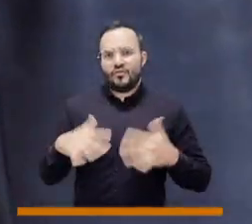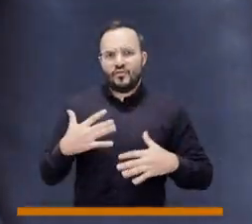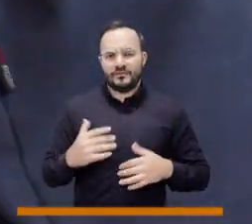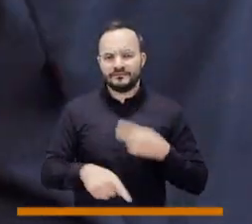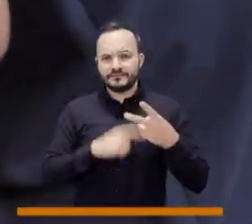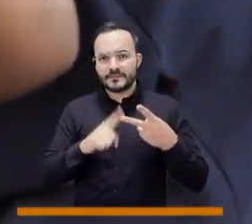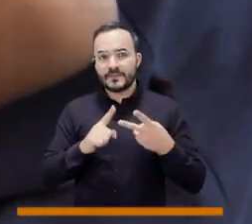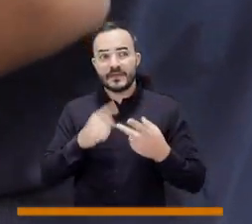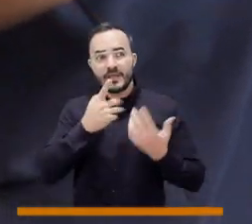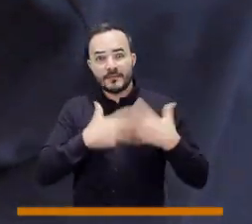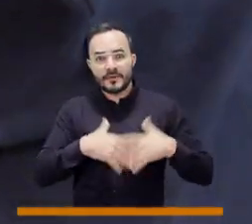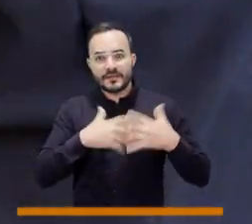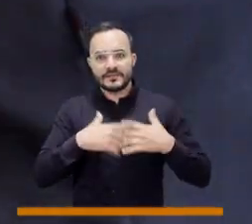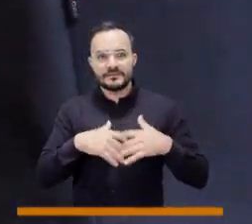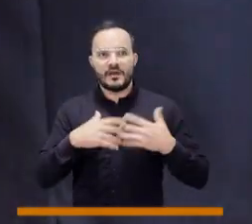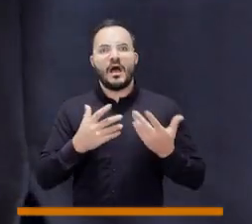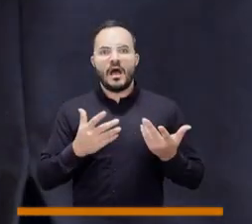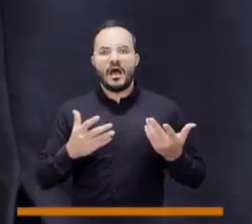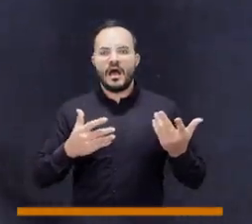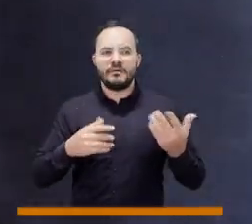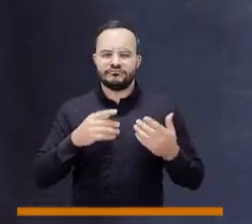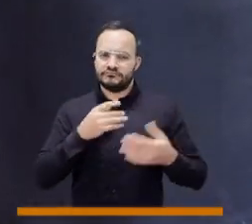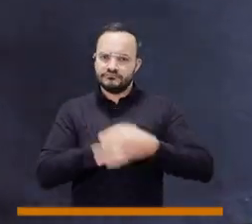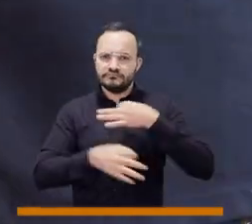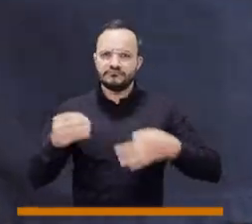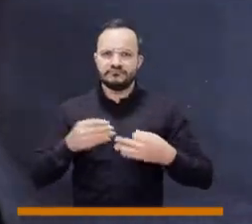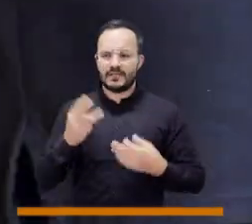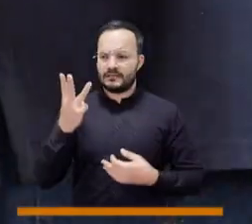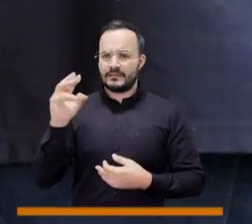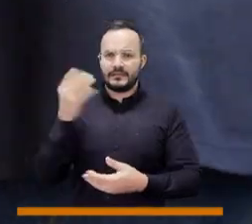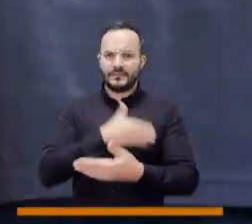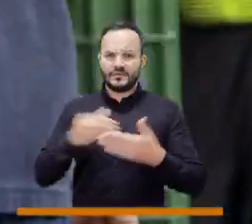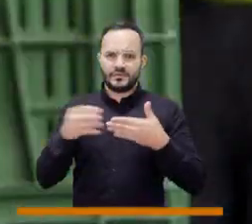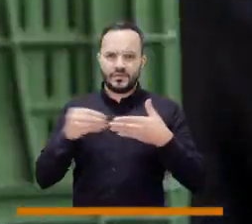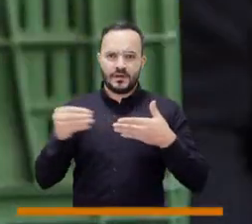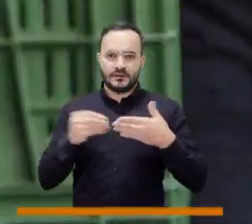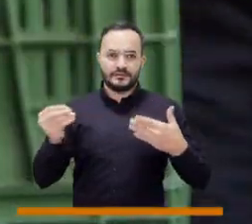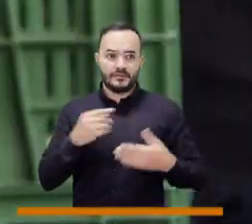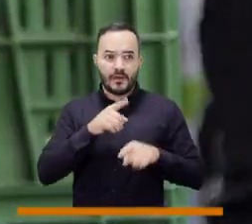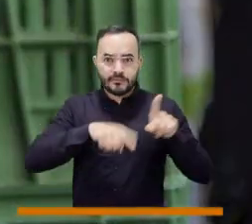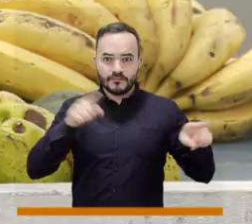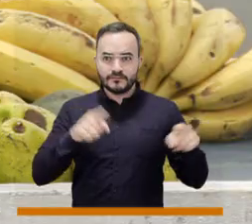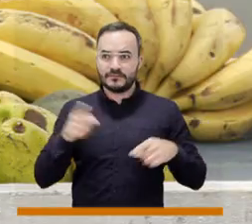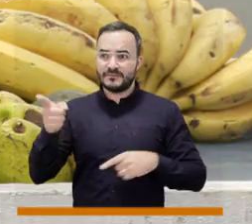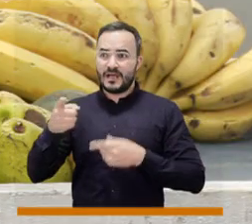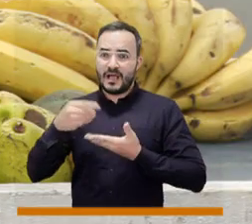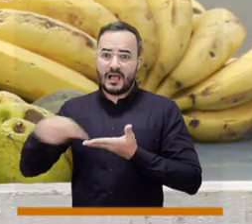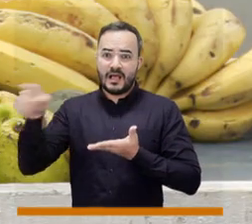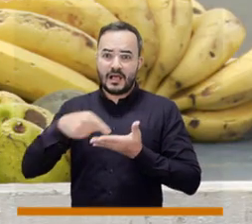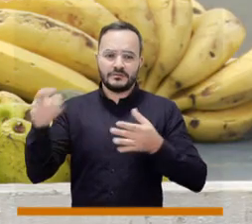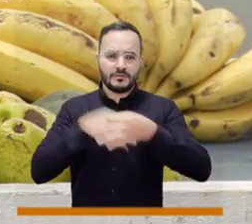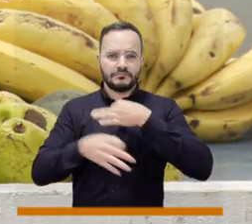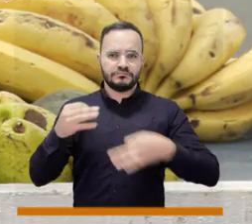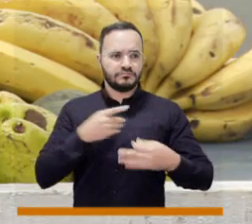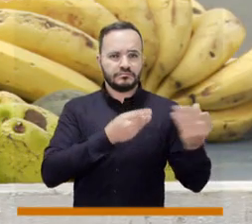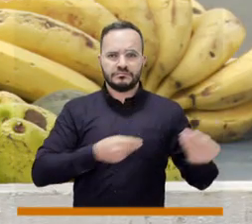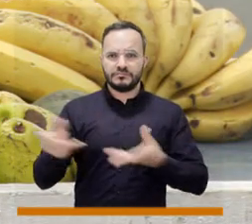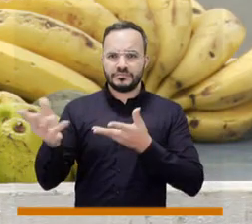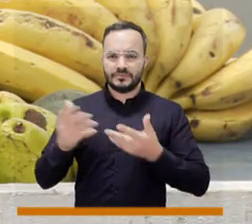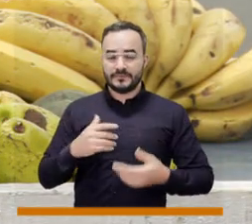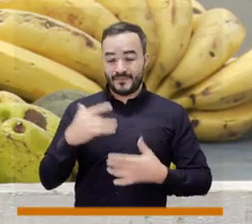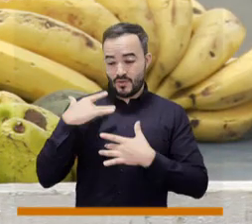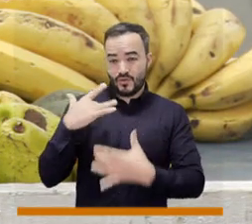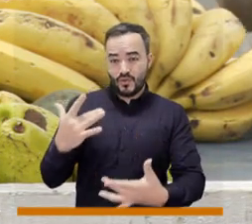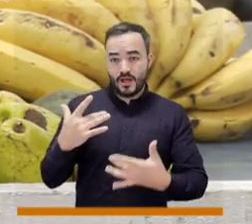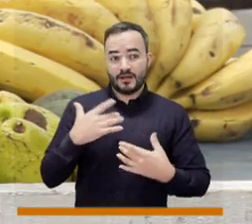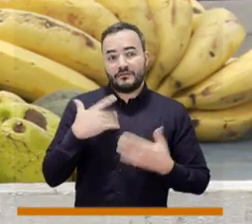aproximadamente 30 millones de dólares porque tomaron la sabia decisión de, en vez de botar, donar. Cuando uno bota, incurre en